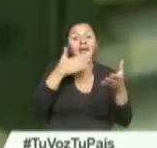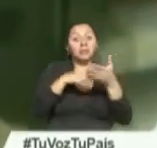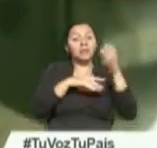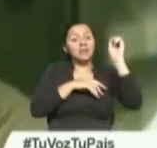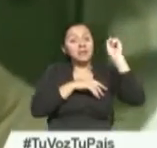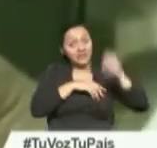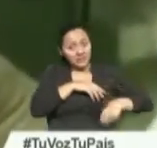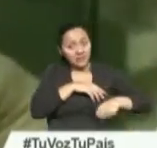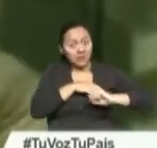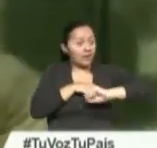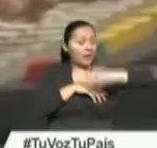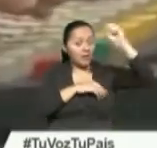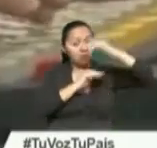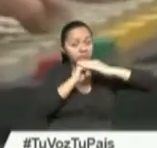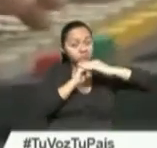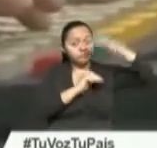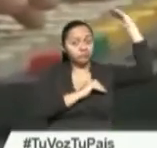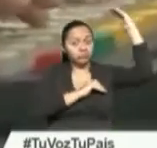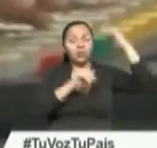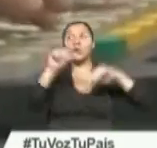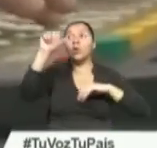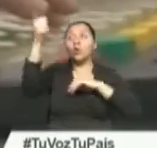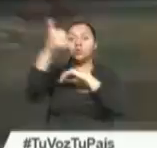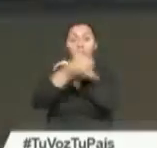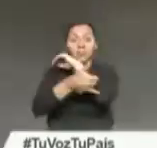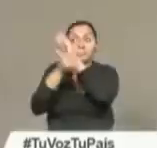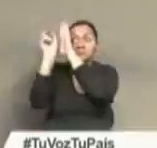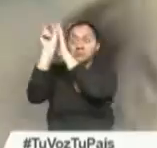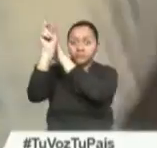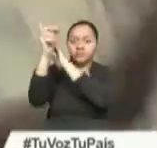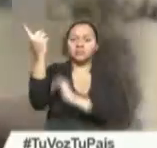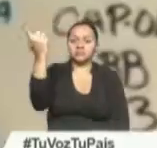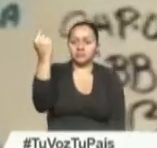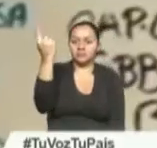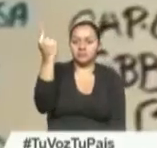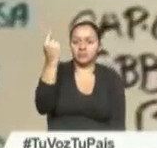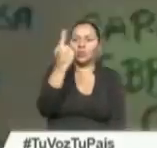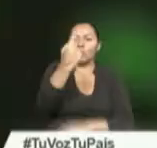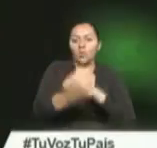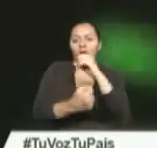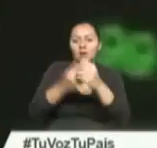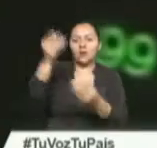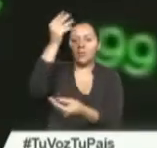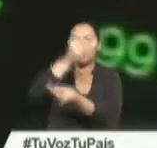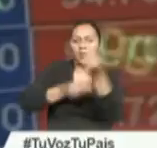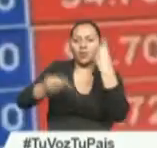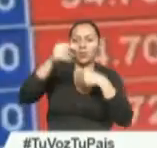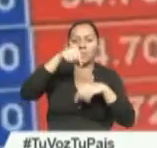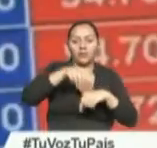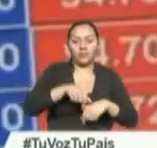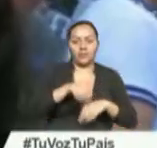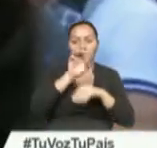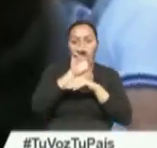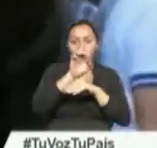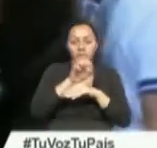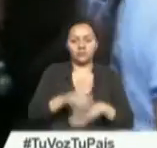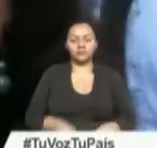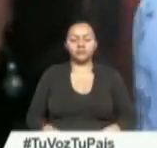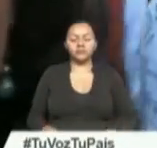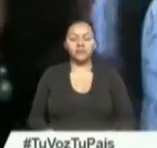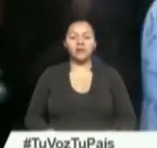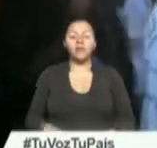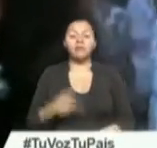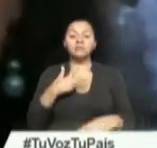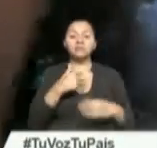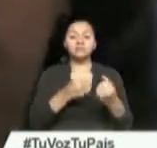los funcionarios públicos con capitales en paraísos fiscales tendrán el plazo de un año para retornarlos al Ecuador. Creemos que el apoyo a